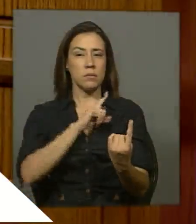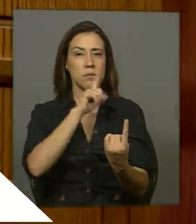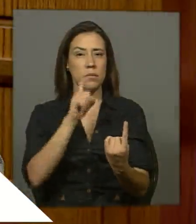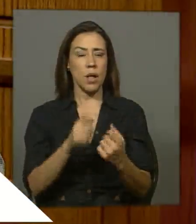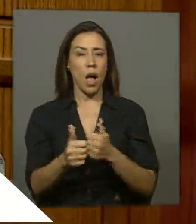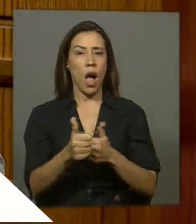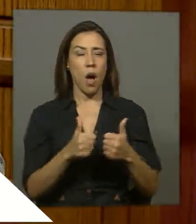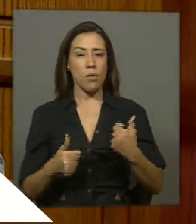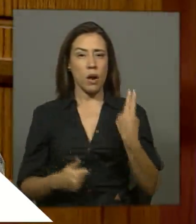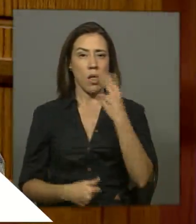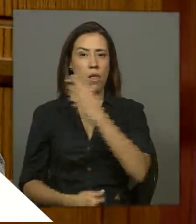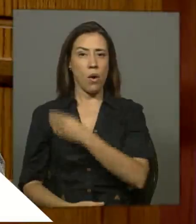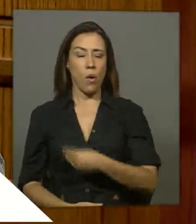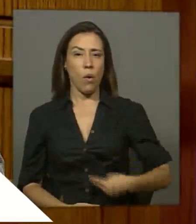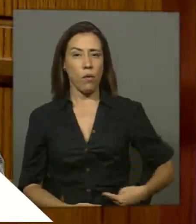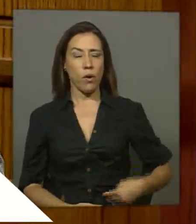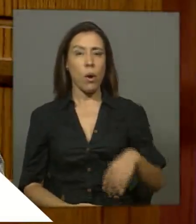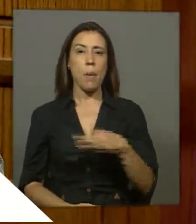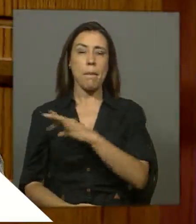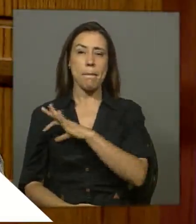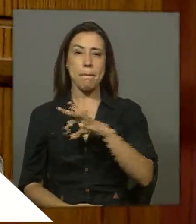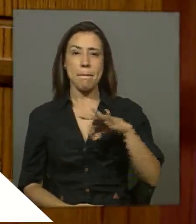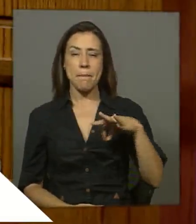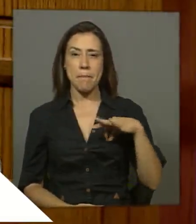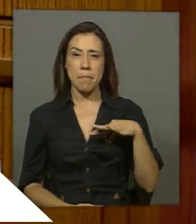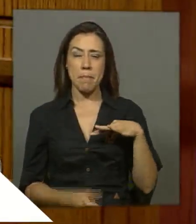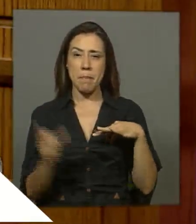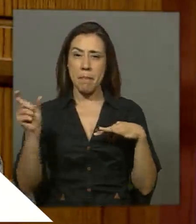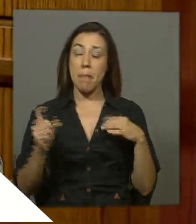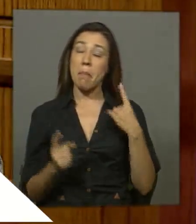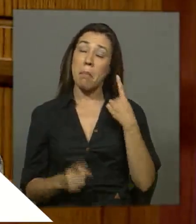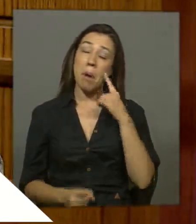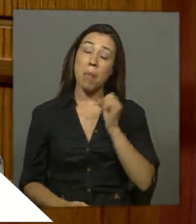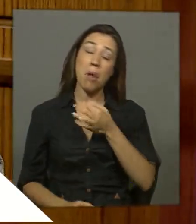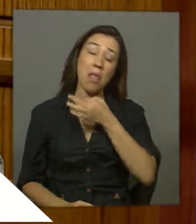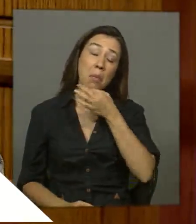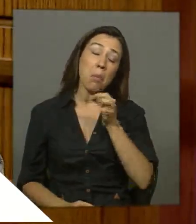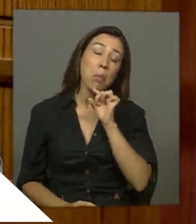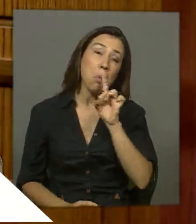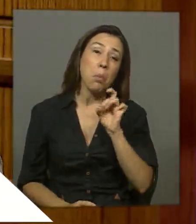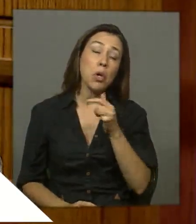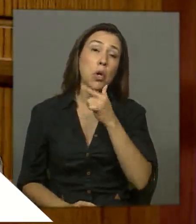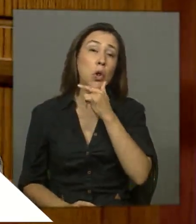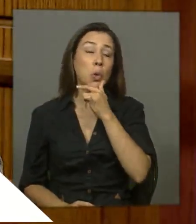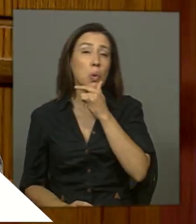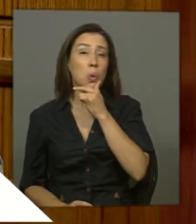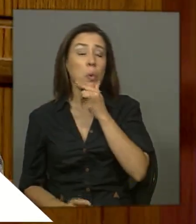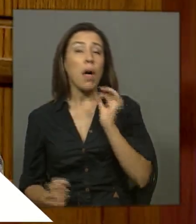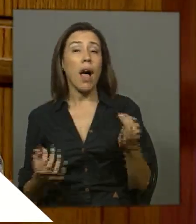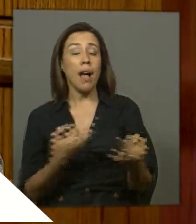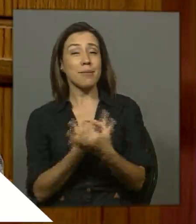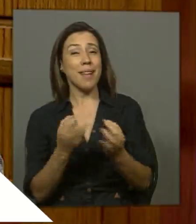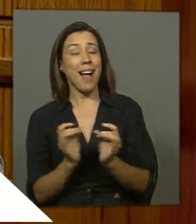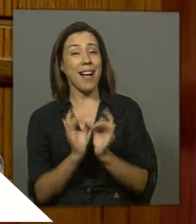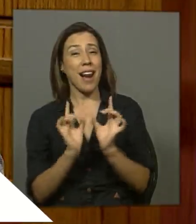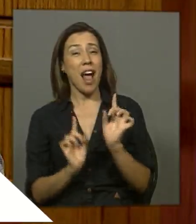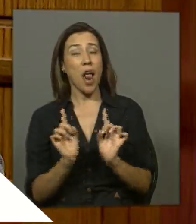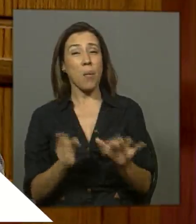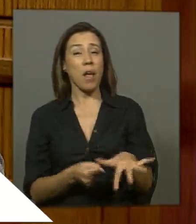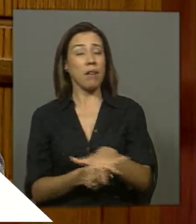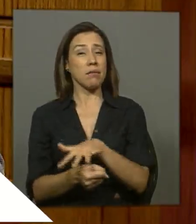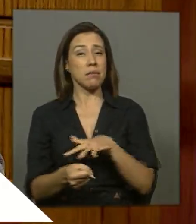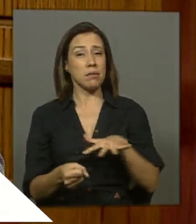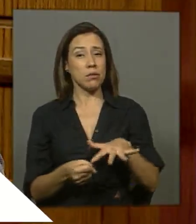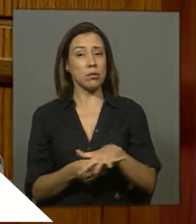autoridades de gobierno a los ministros para plantear inquietudes para esclarecer ciertas